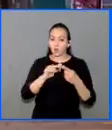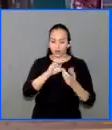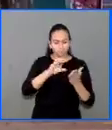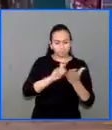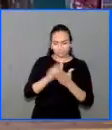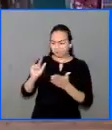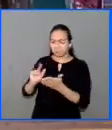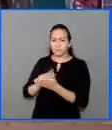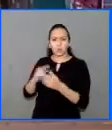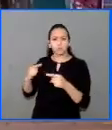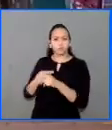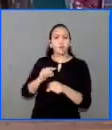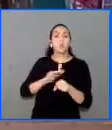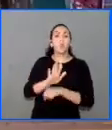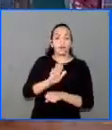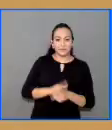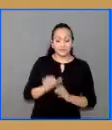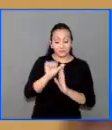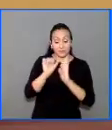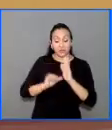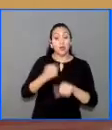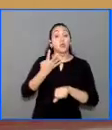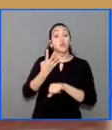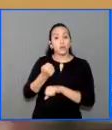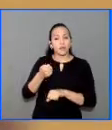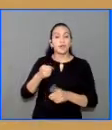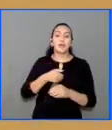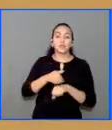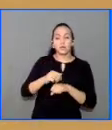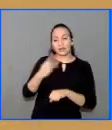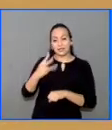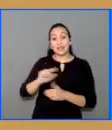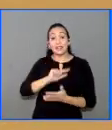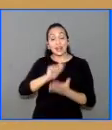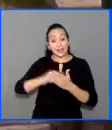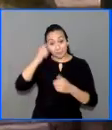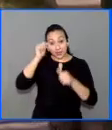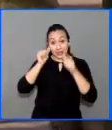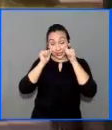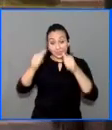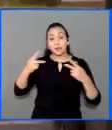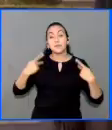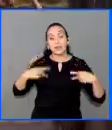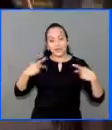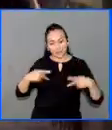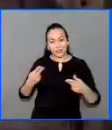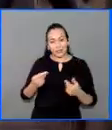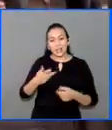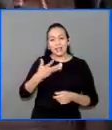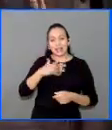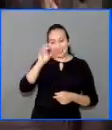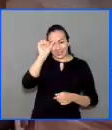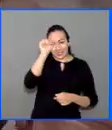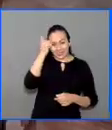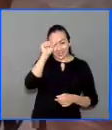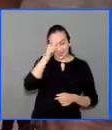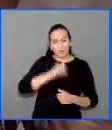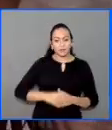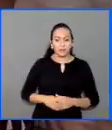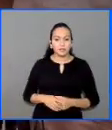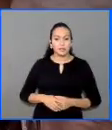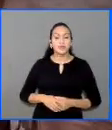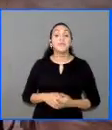promovida contra el artículo 9, fracción tercera de la Ley para la Atención, Inclusión y Protección a Personas con la Condición de Espectro Autista de